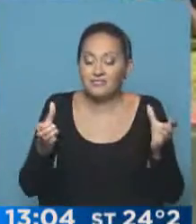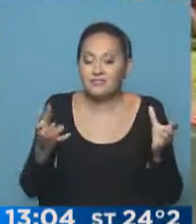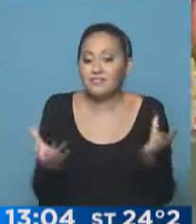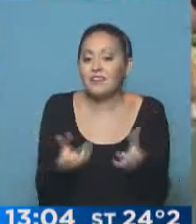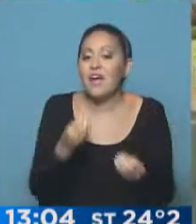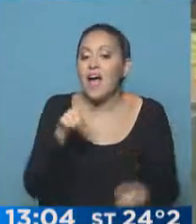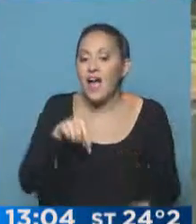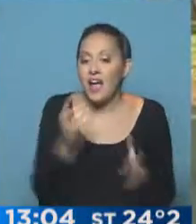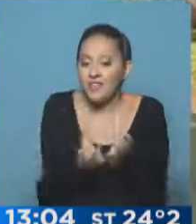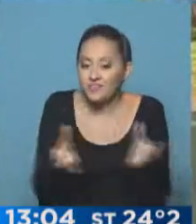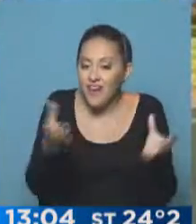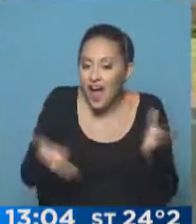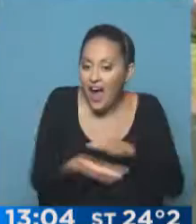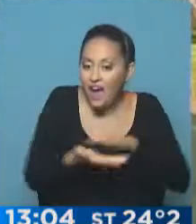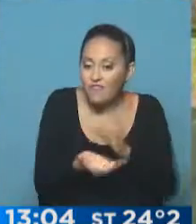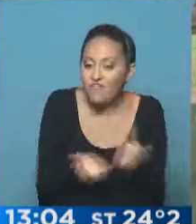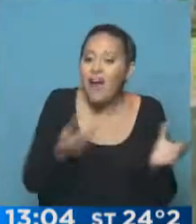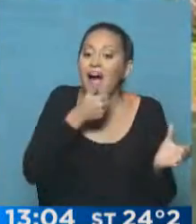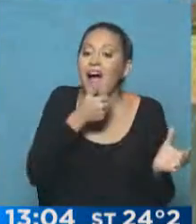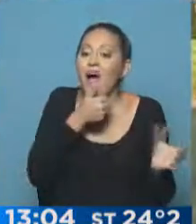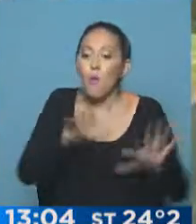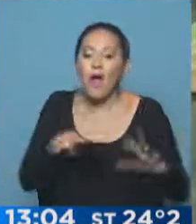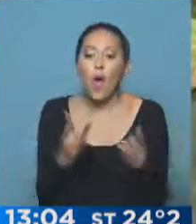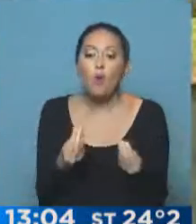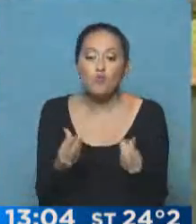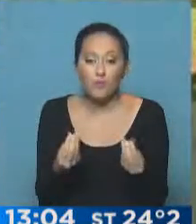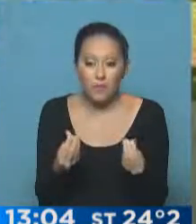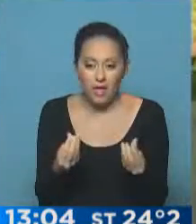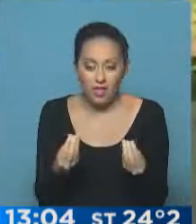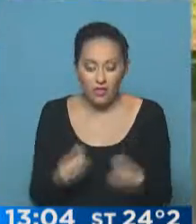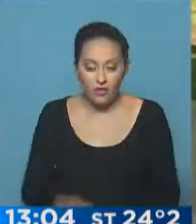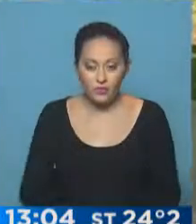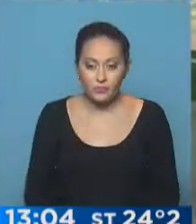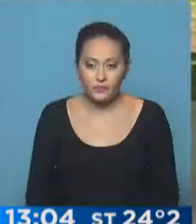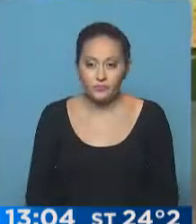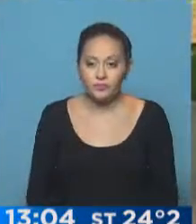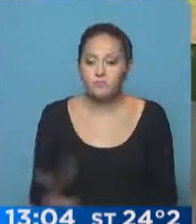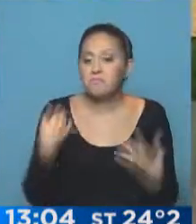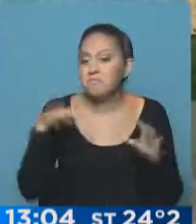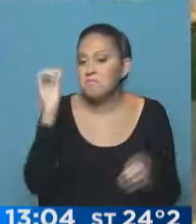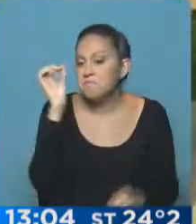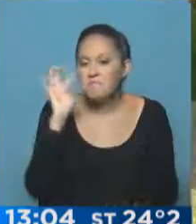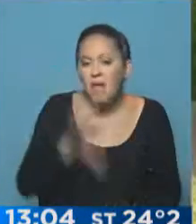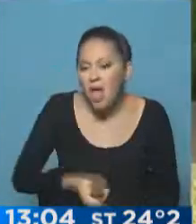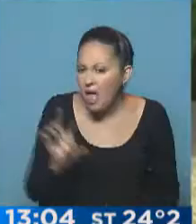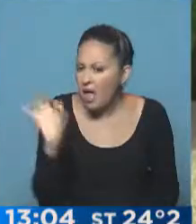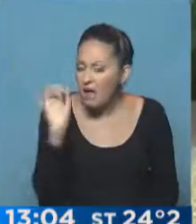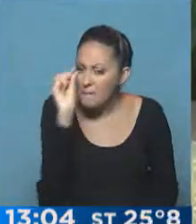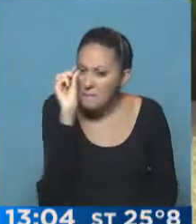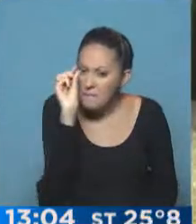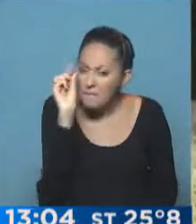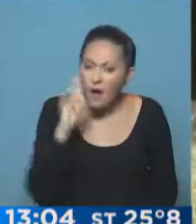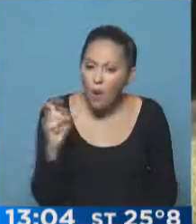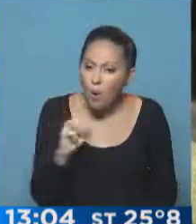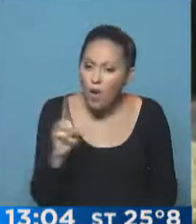por debajo y que así que deje que una humedad en materia doméstica muy pequeño imperceptible casi para el ojo humano pero